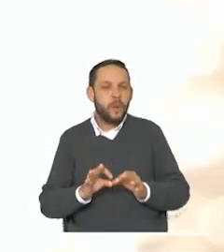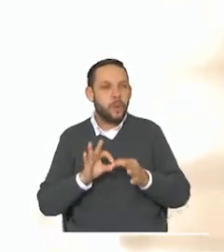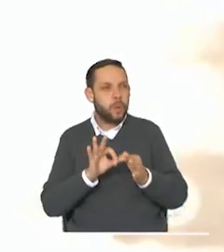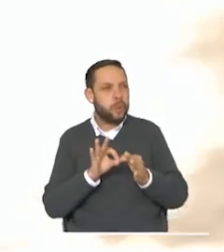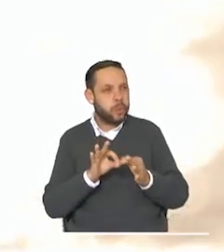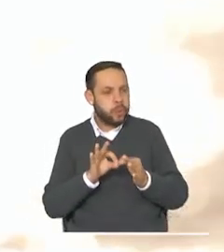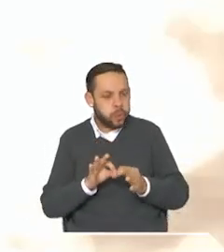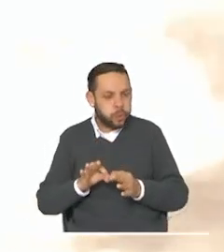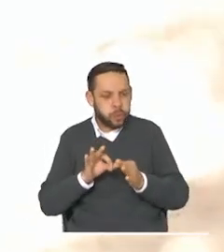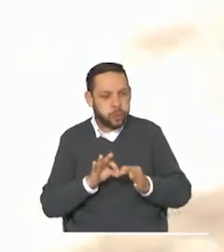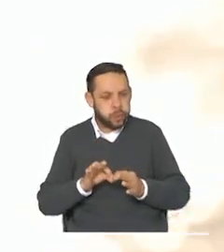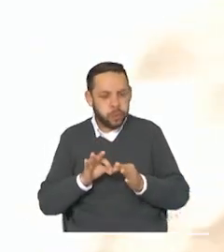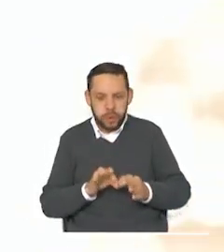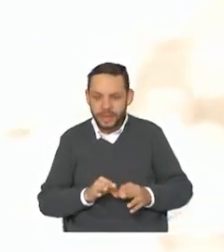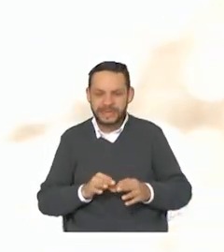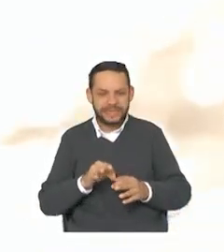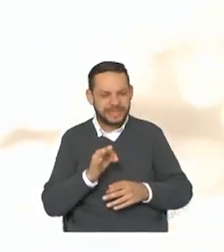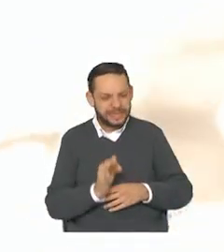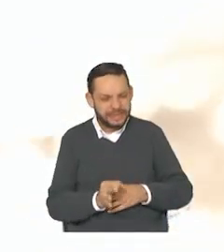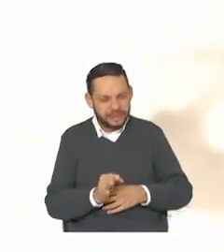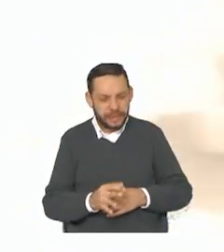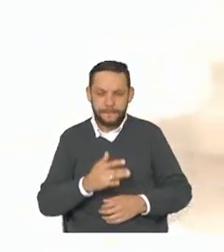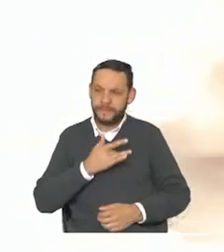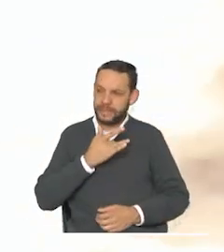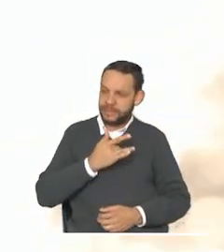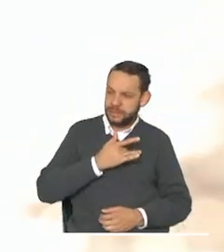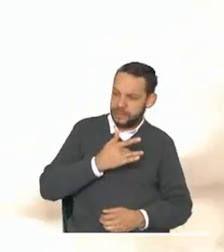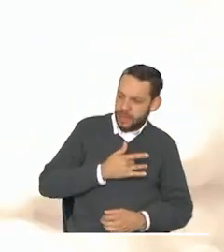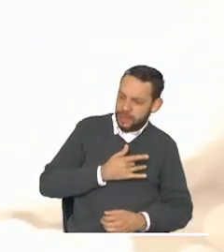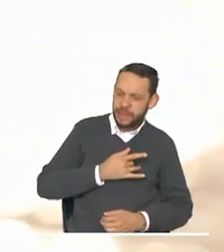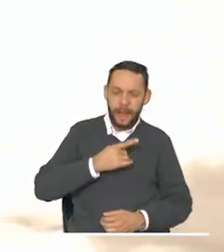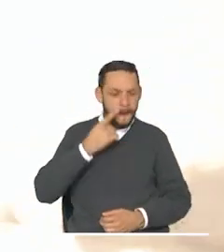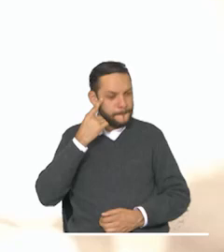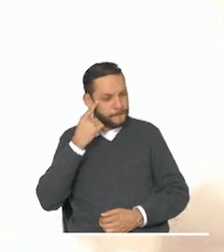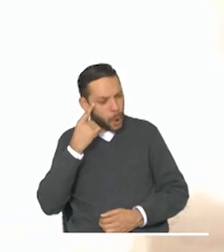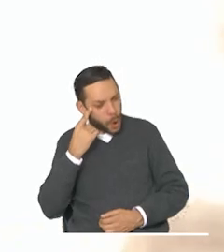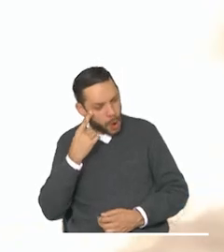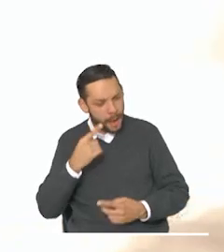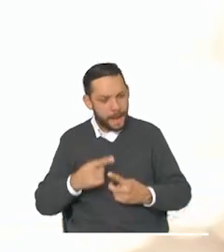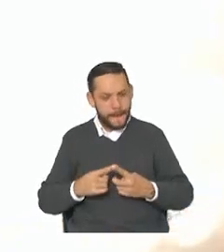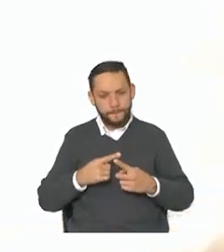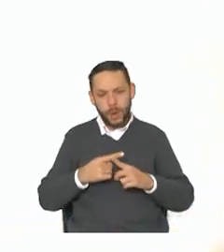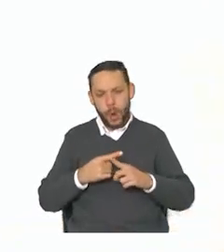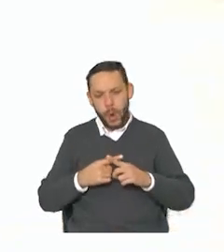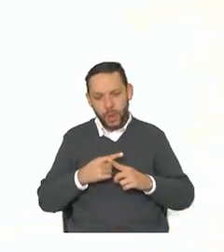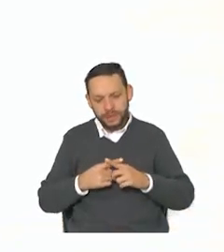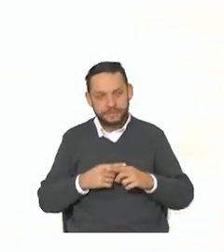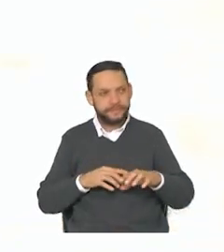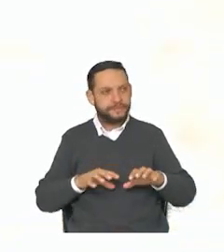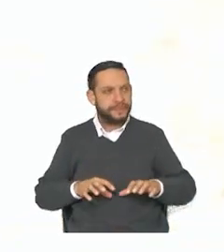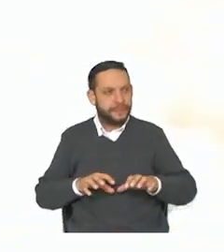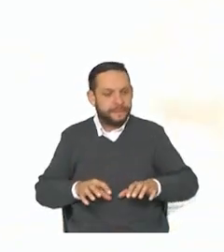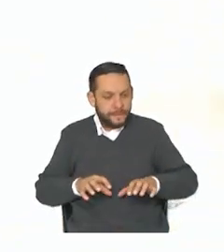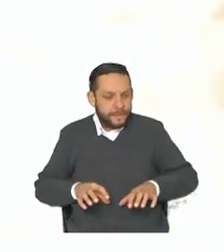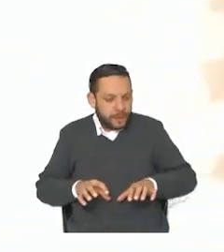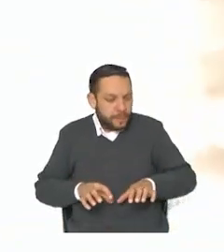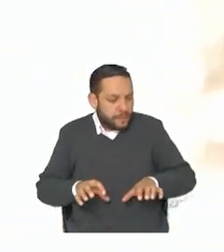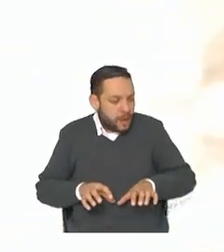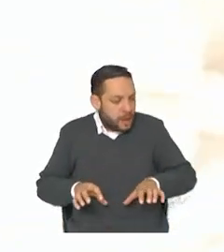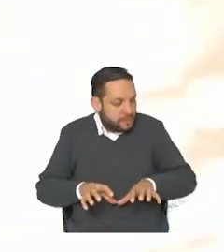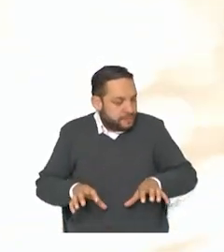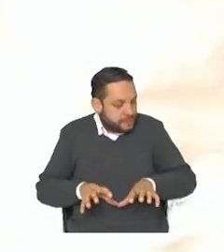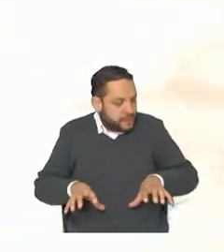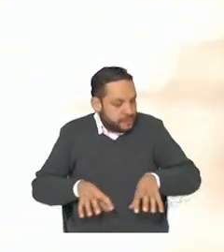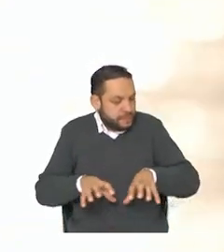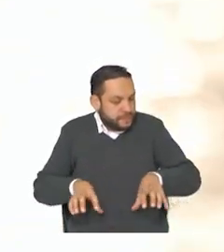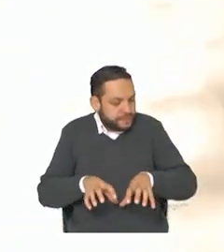como esté pensando sienta y que como esté pensando y sintiendo actúe y no esté por una cantidad de lugares